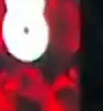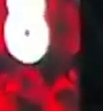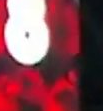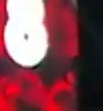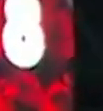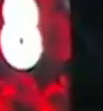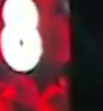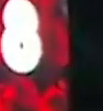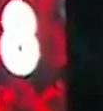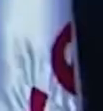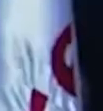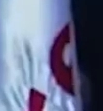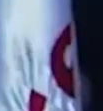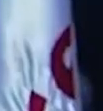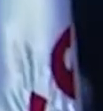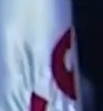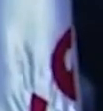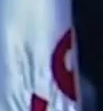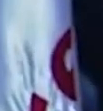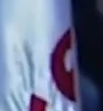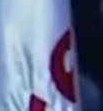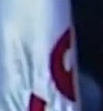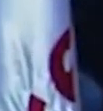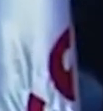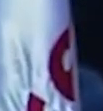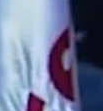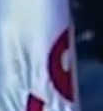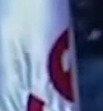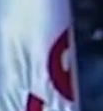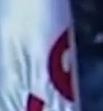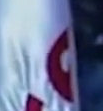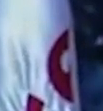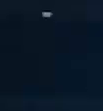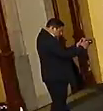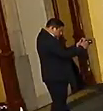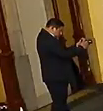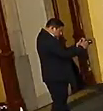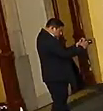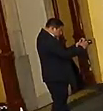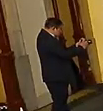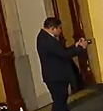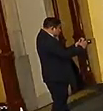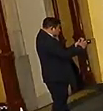¡Viva México! ¡Viva México!